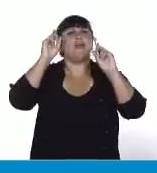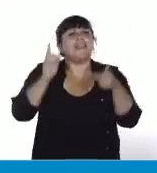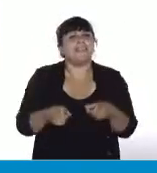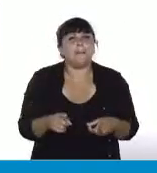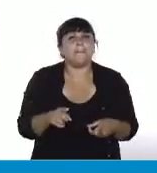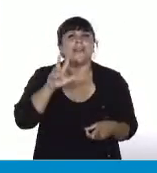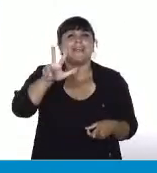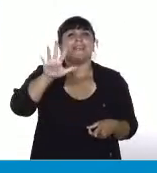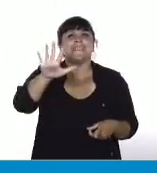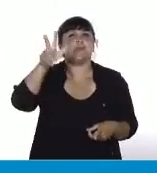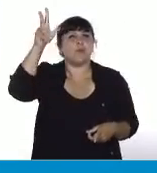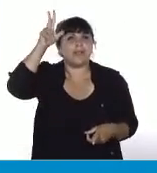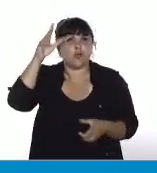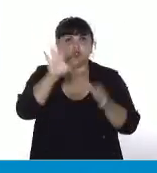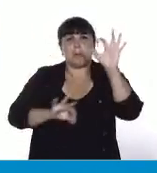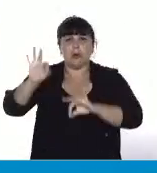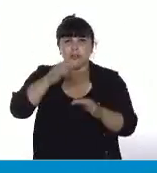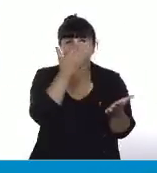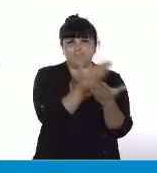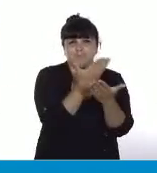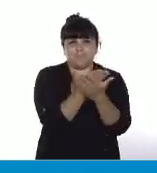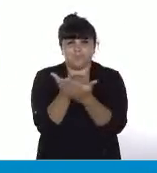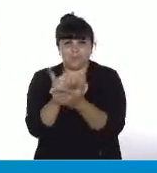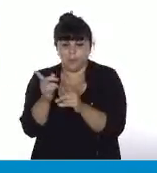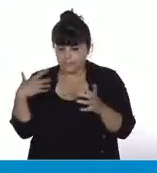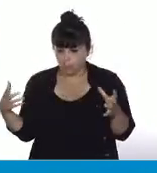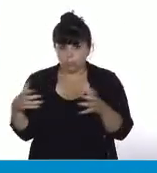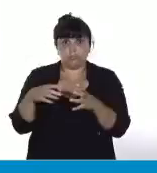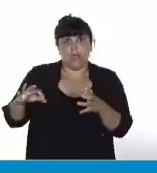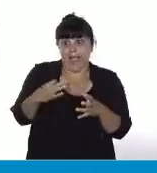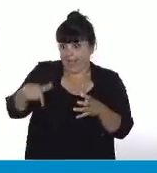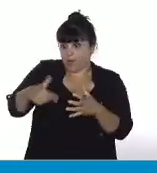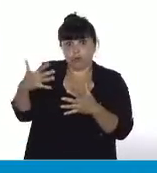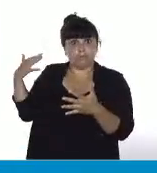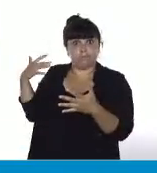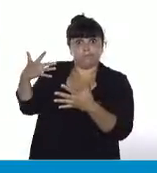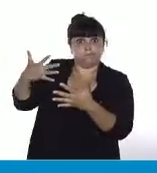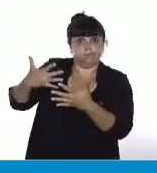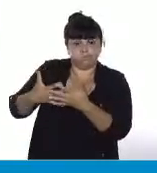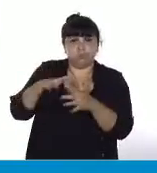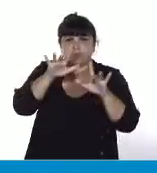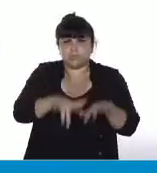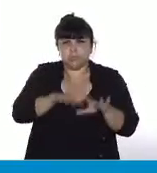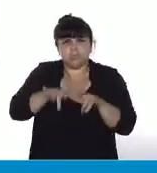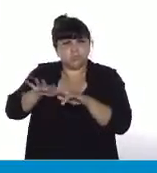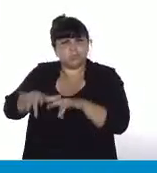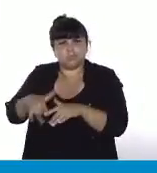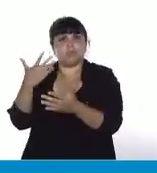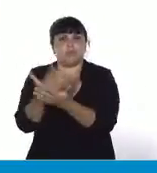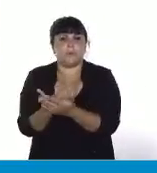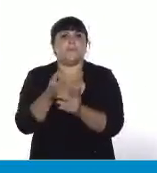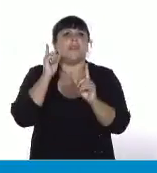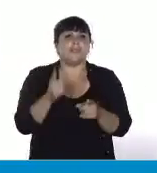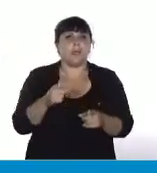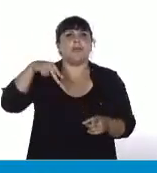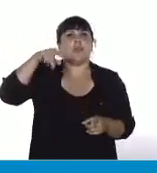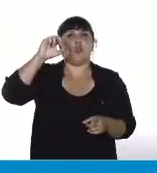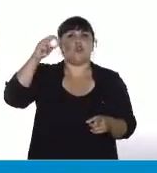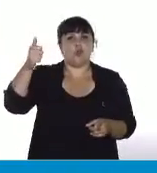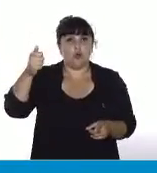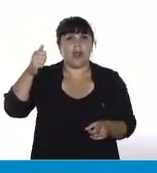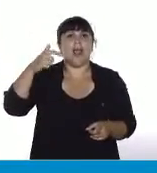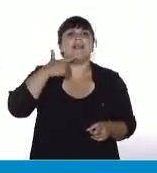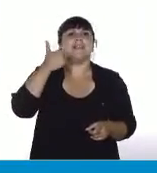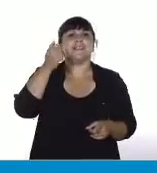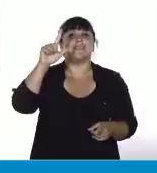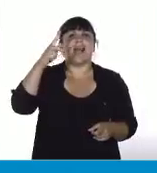58 proyectos que abordamos desde la comisión este año. Y obviamente mencionar a Nora Salvitano, que es la vicepresidenta de la